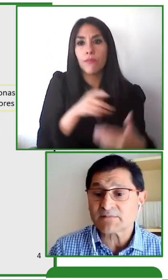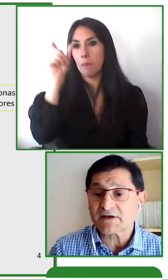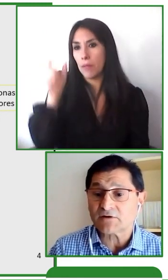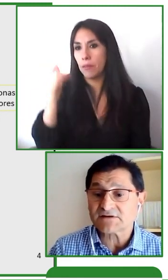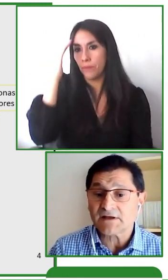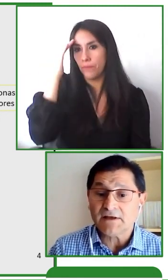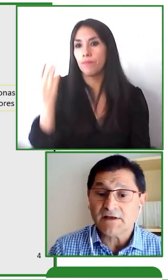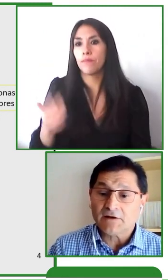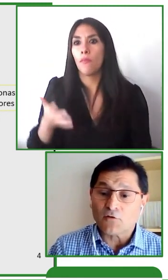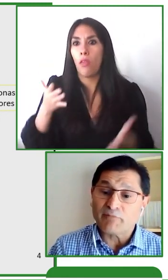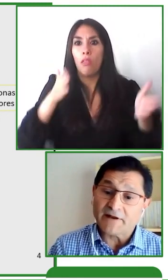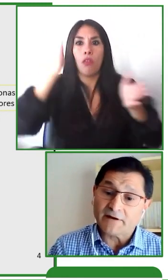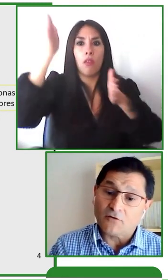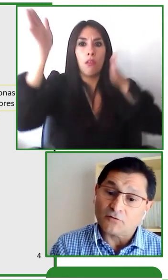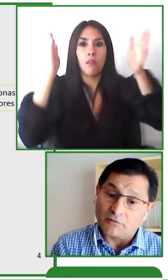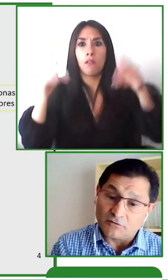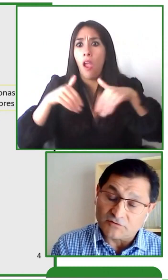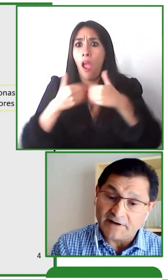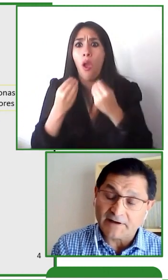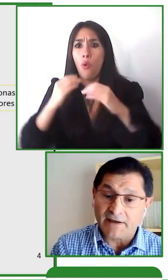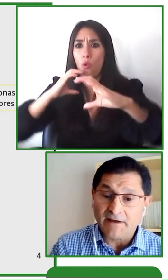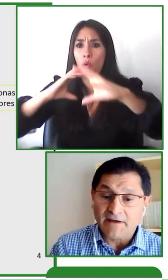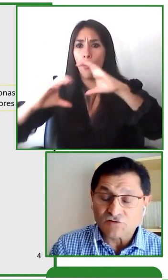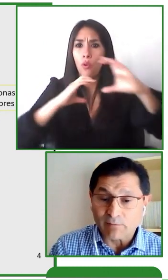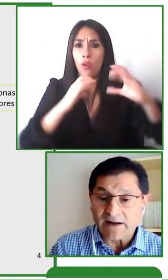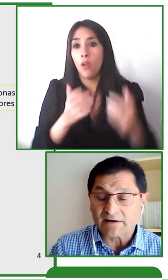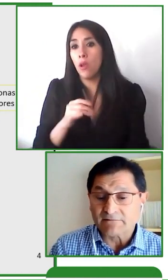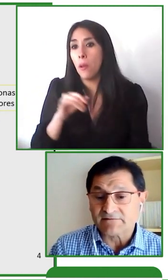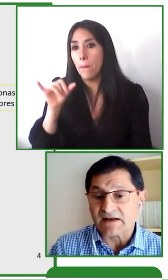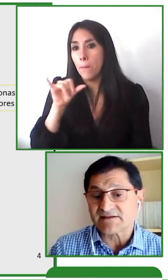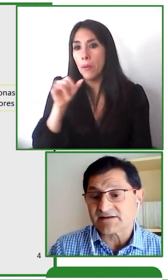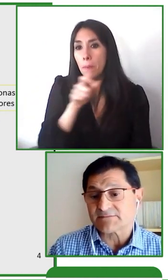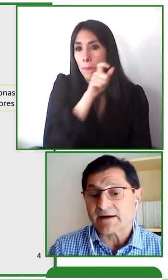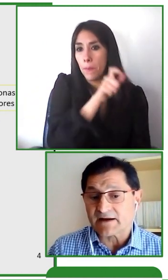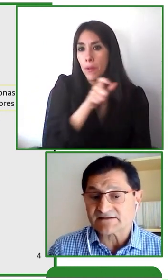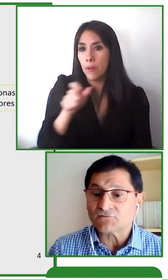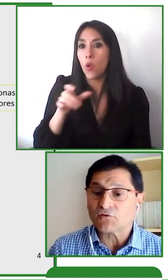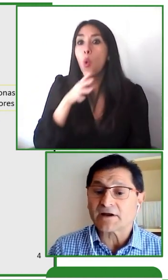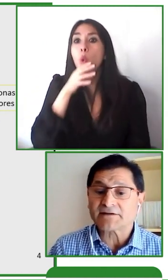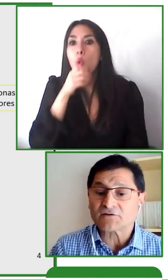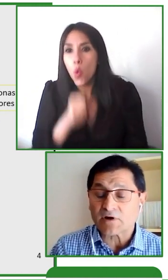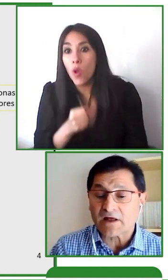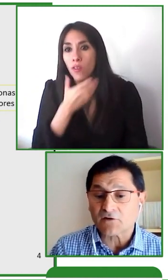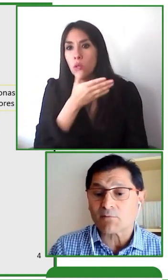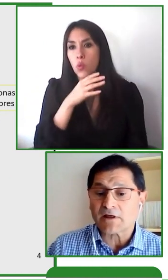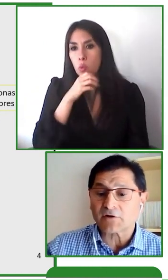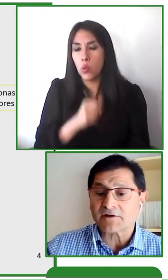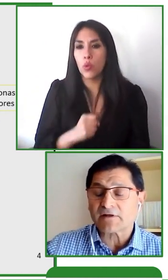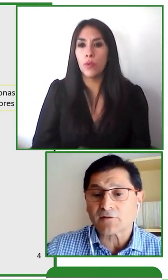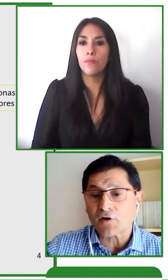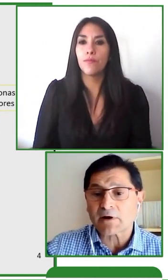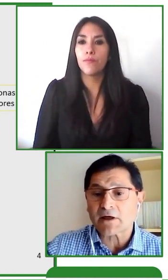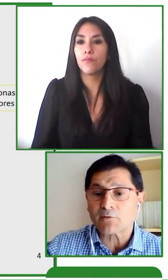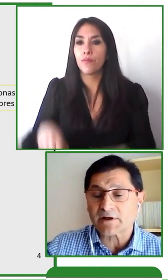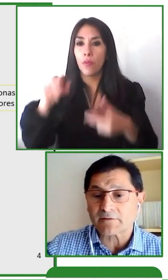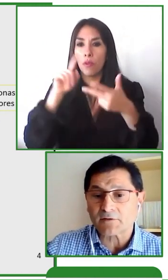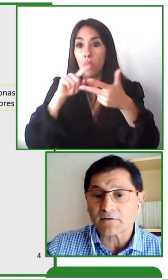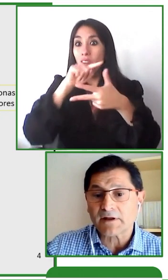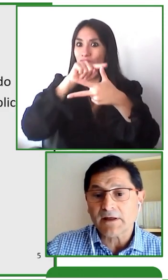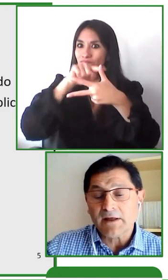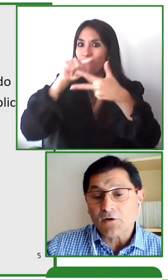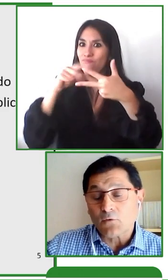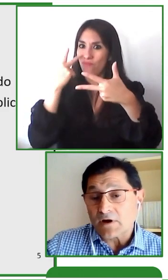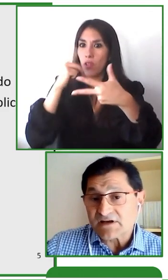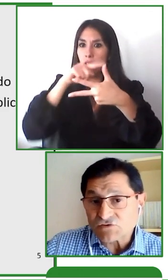las personas mayores cumplen o tienen que superar las tres barreras, tanto la arquitectural como la de orientación como la de